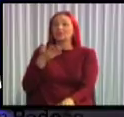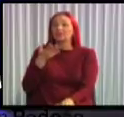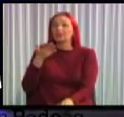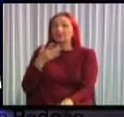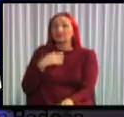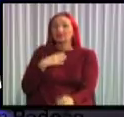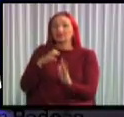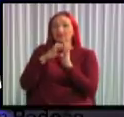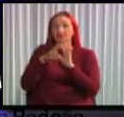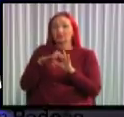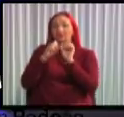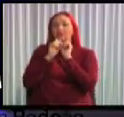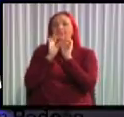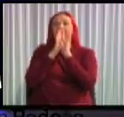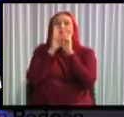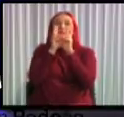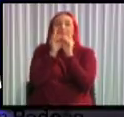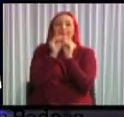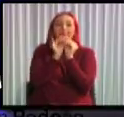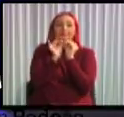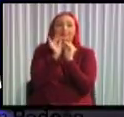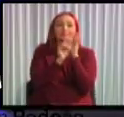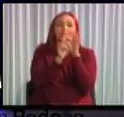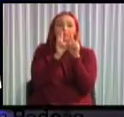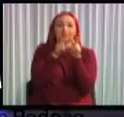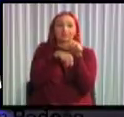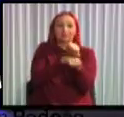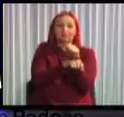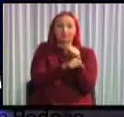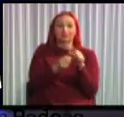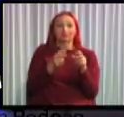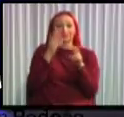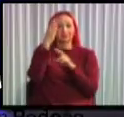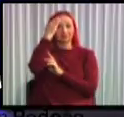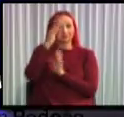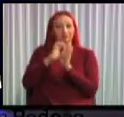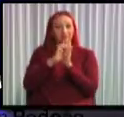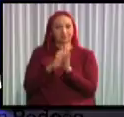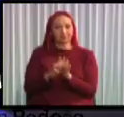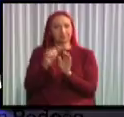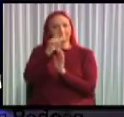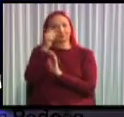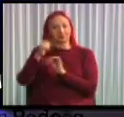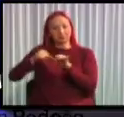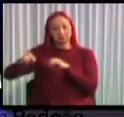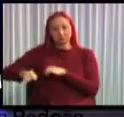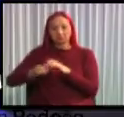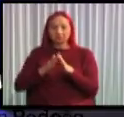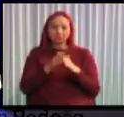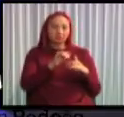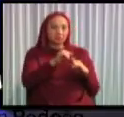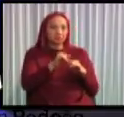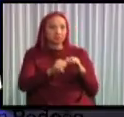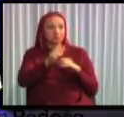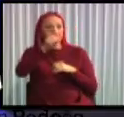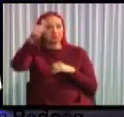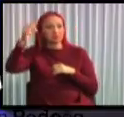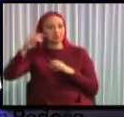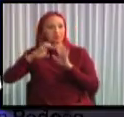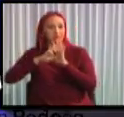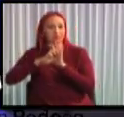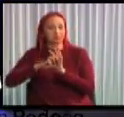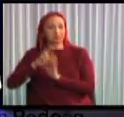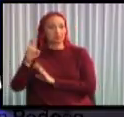le toman ese sabor al tema del fútbol? Porque juego trompo, juego bolincha, juego aquí, y en el caso de don Roger,